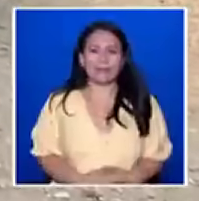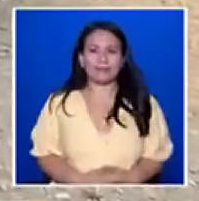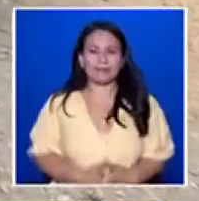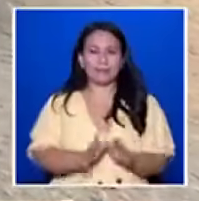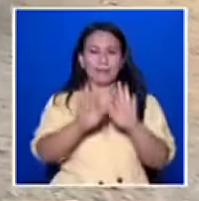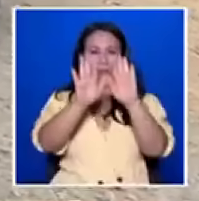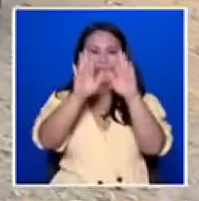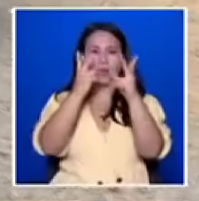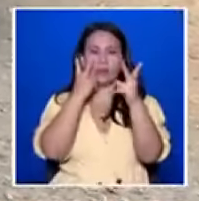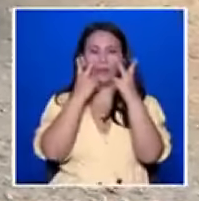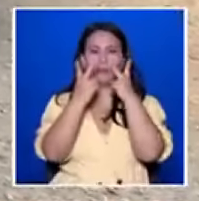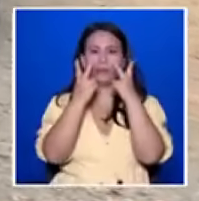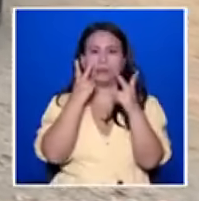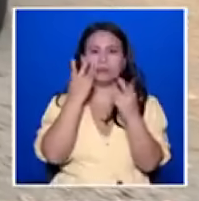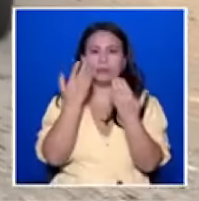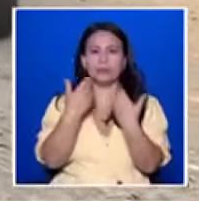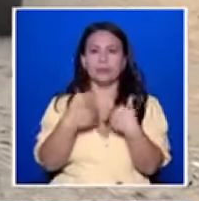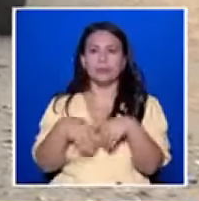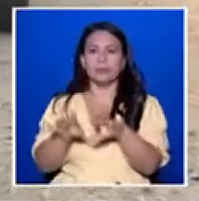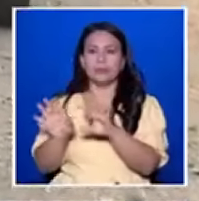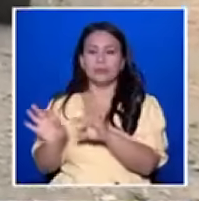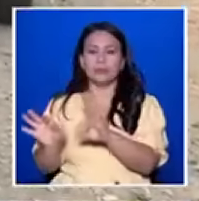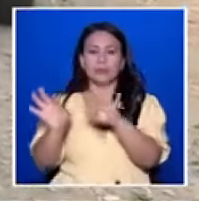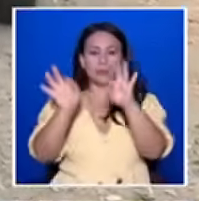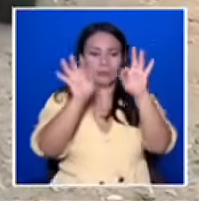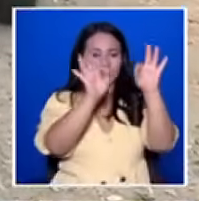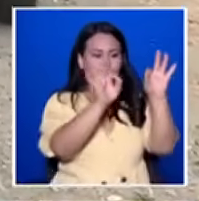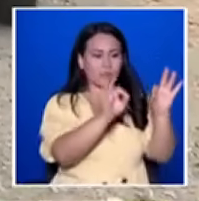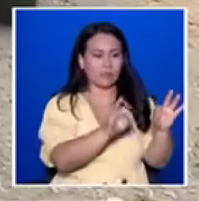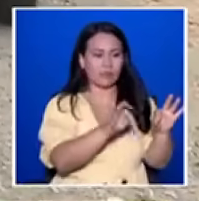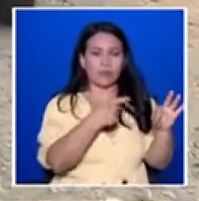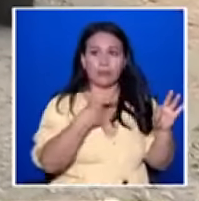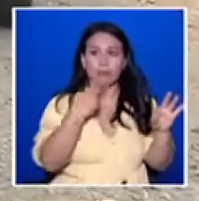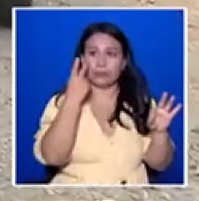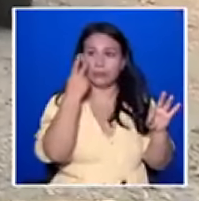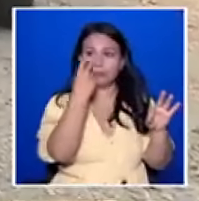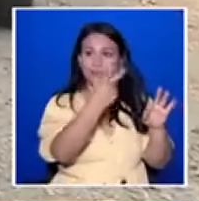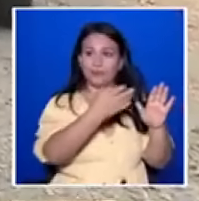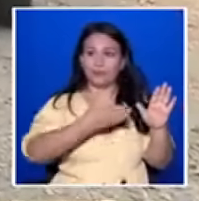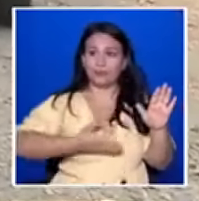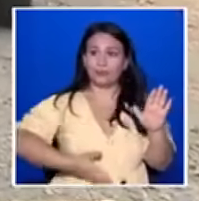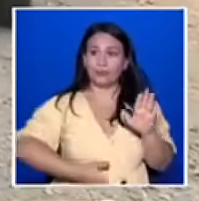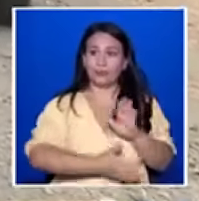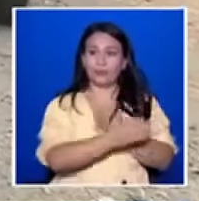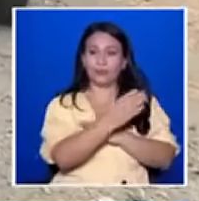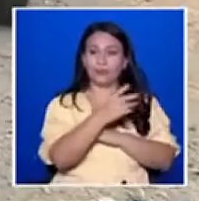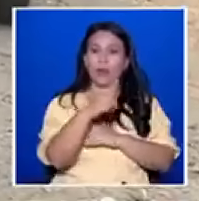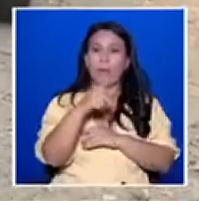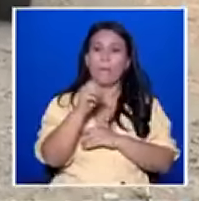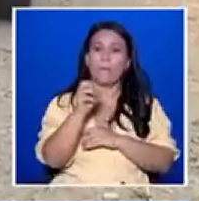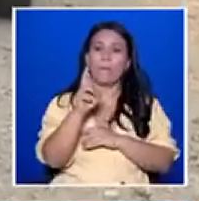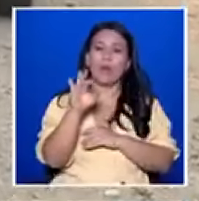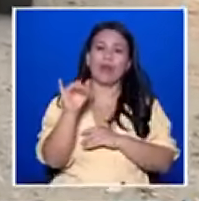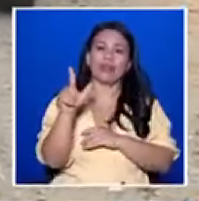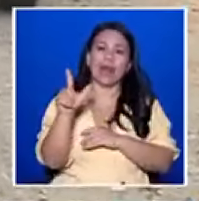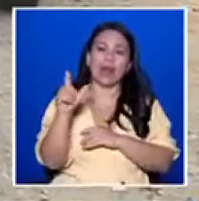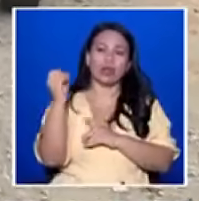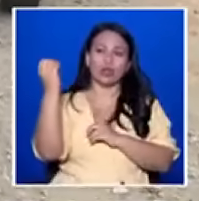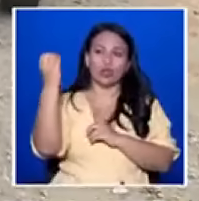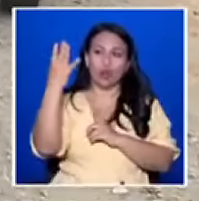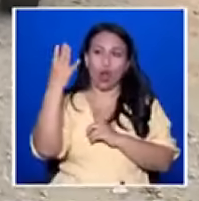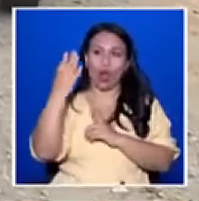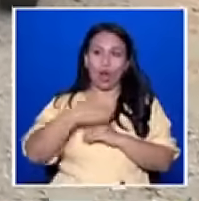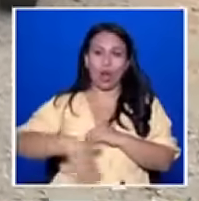Mira, mi querida Samantha, tuvimos que trasladarnos ya hacia lo que viene a ser el sector de Portal del Sol. Esto es